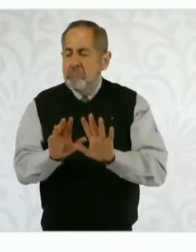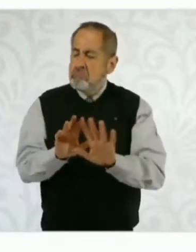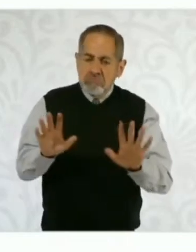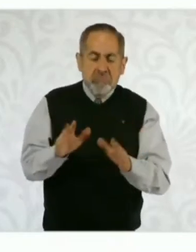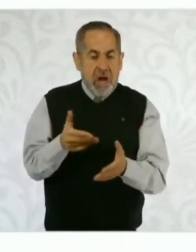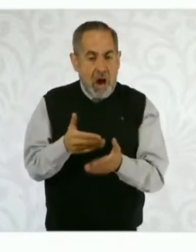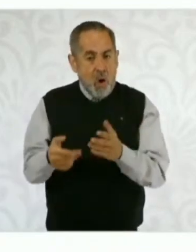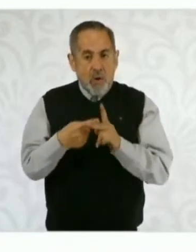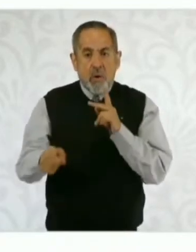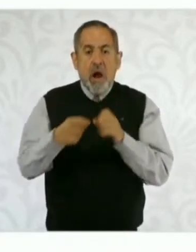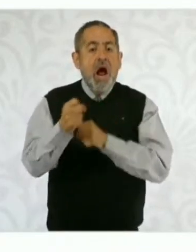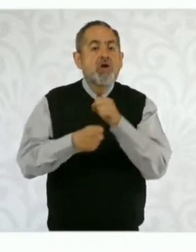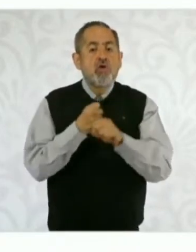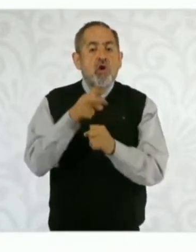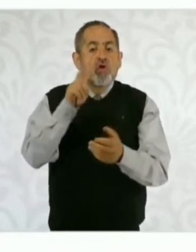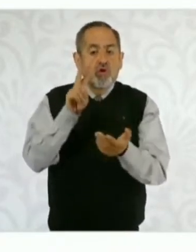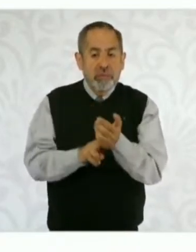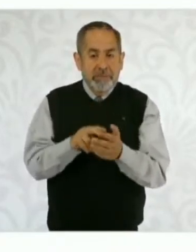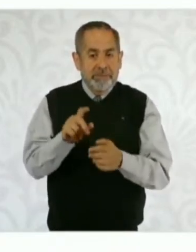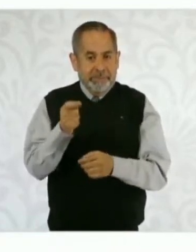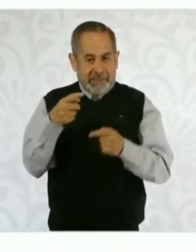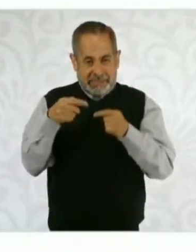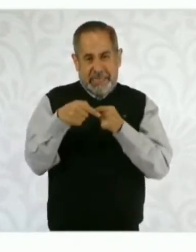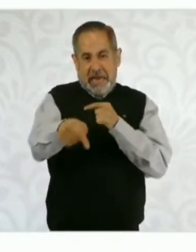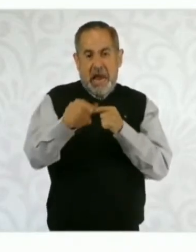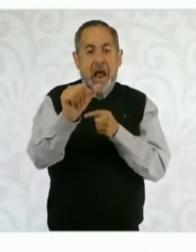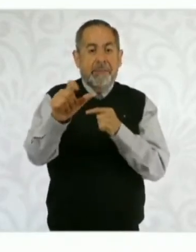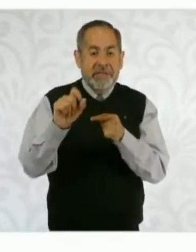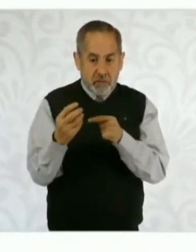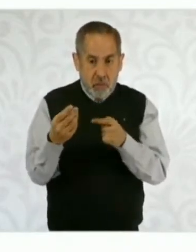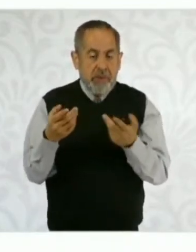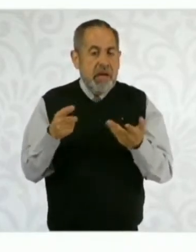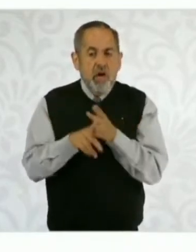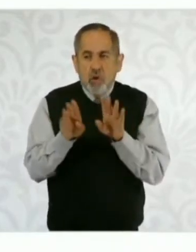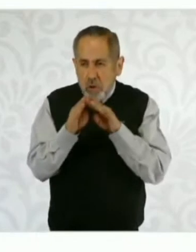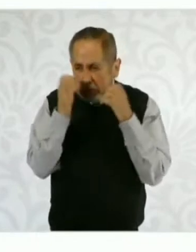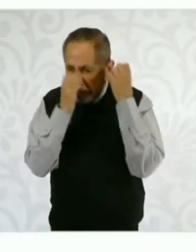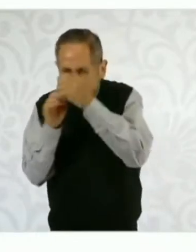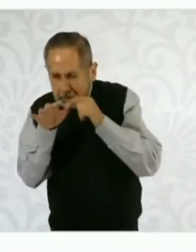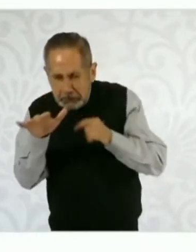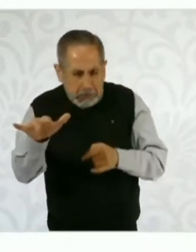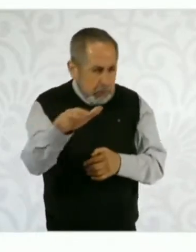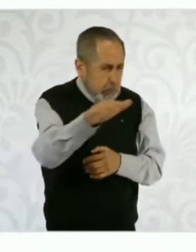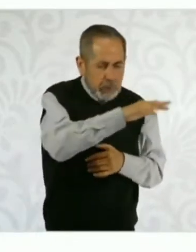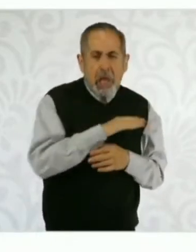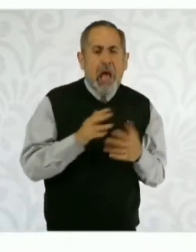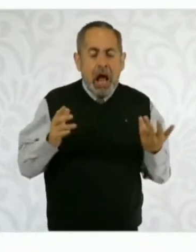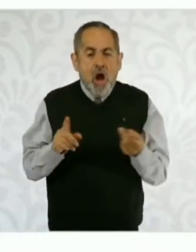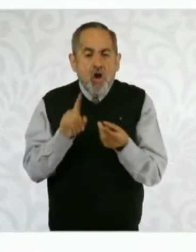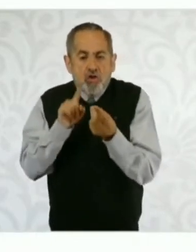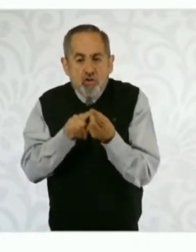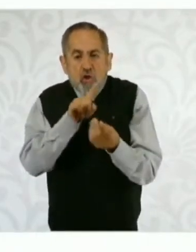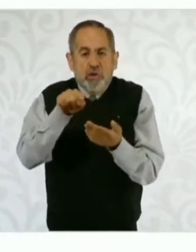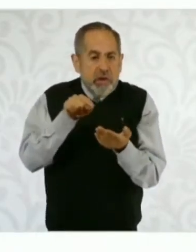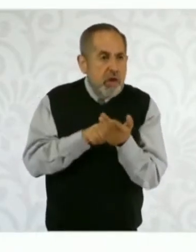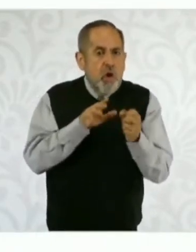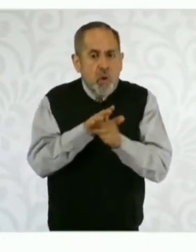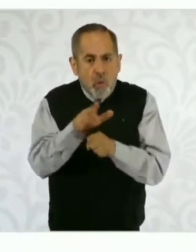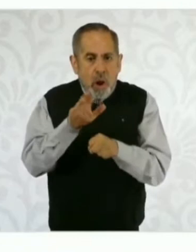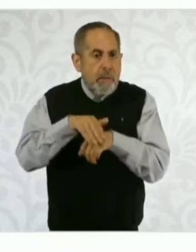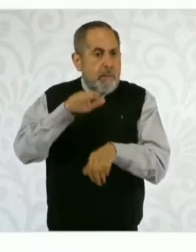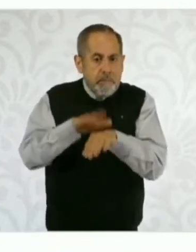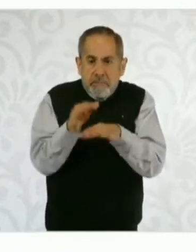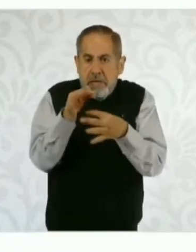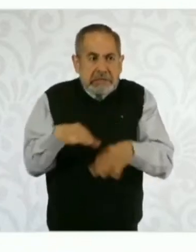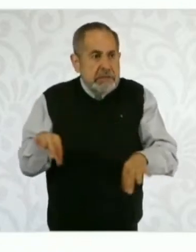lo que hicimos a partir de 2029 fue un diagnóstico territorial de campo que nos permitía ver en dónde necesitábamos, si era más